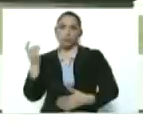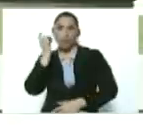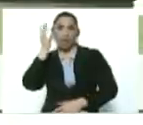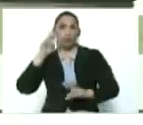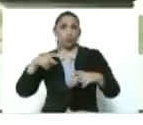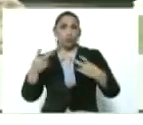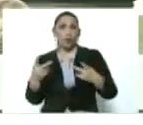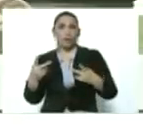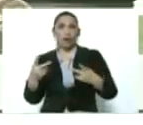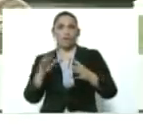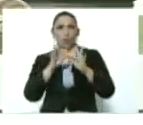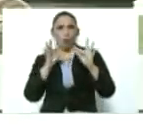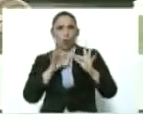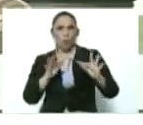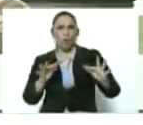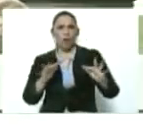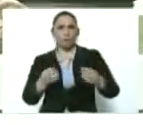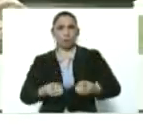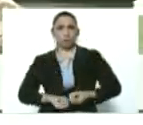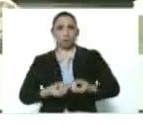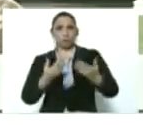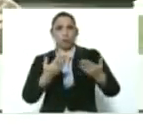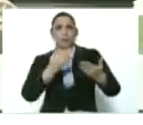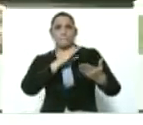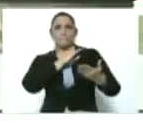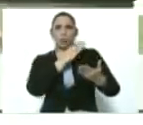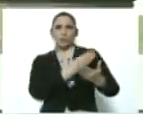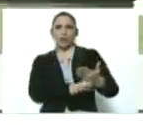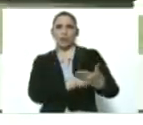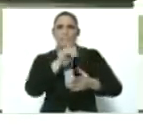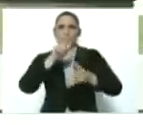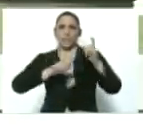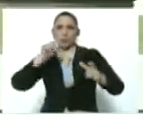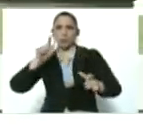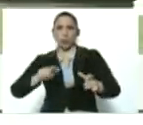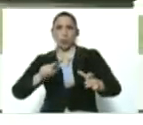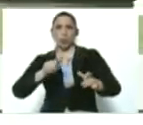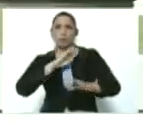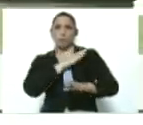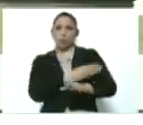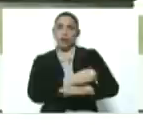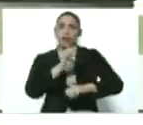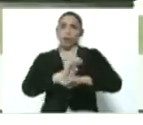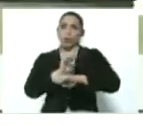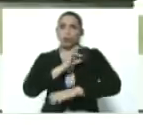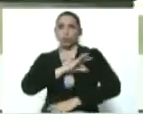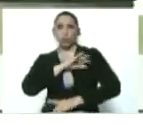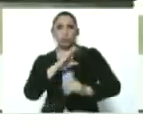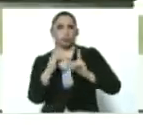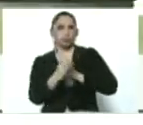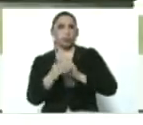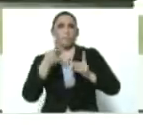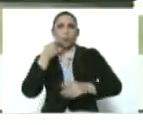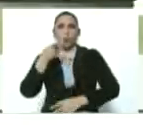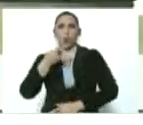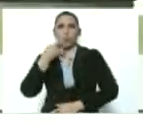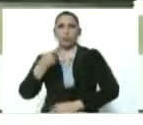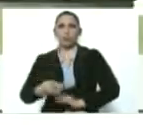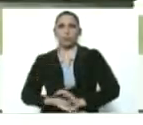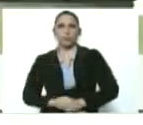nuevos esquemas y entregarle el poder al ciudadano el poder económico social cultural político